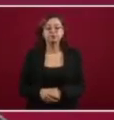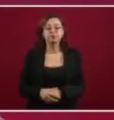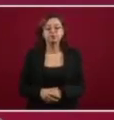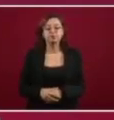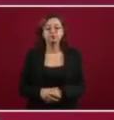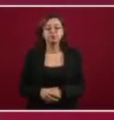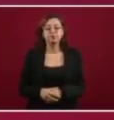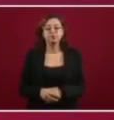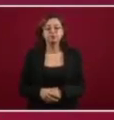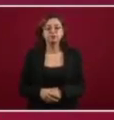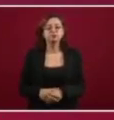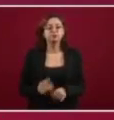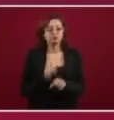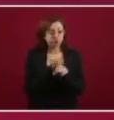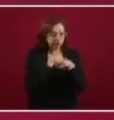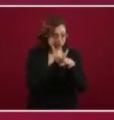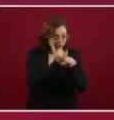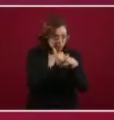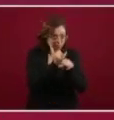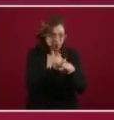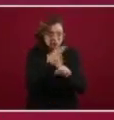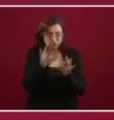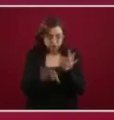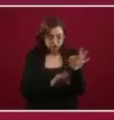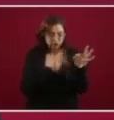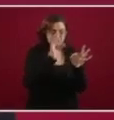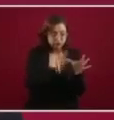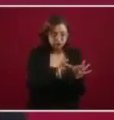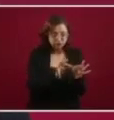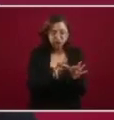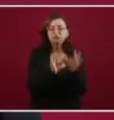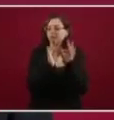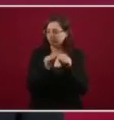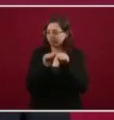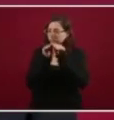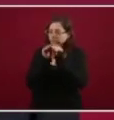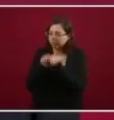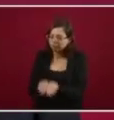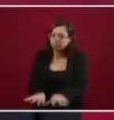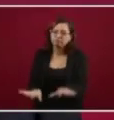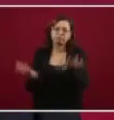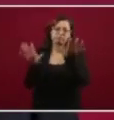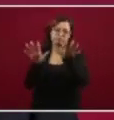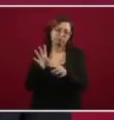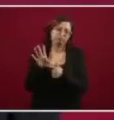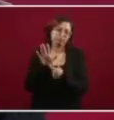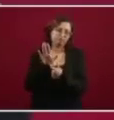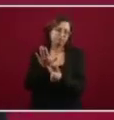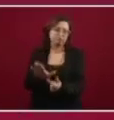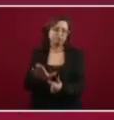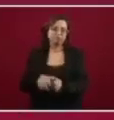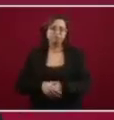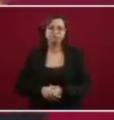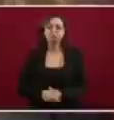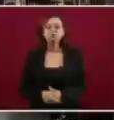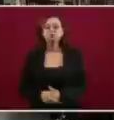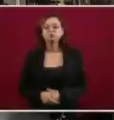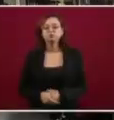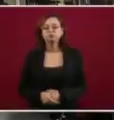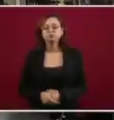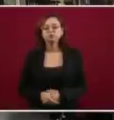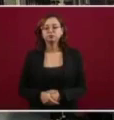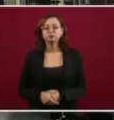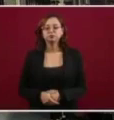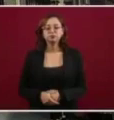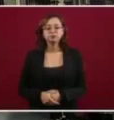estaremos informando según la investigación avance.